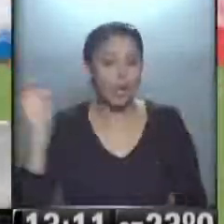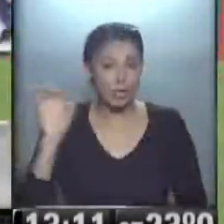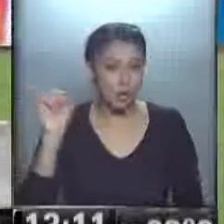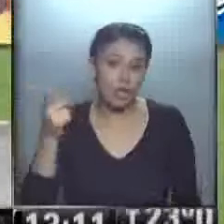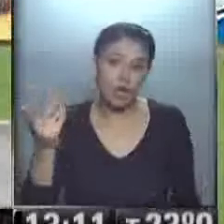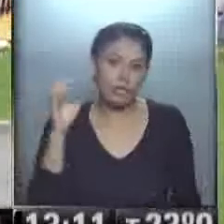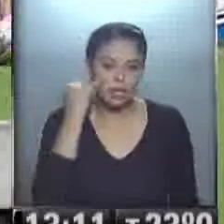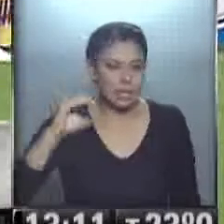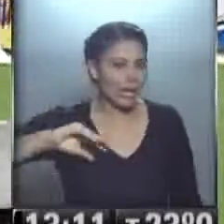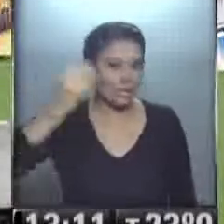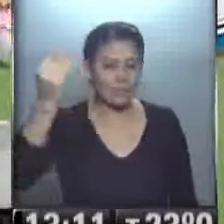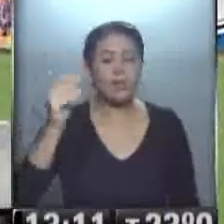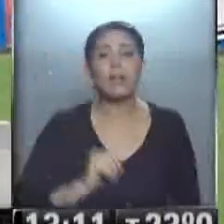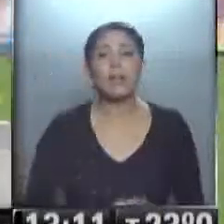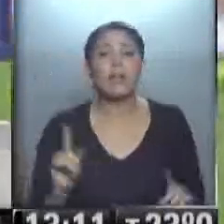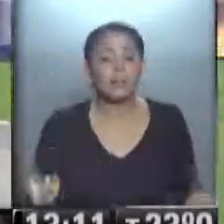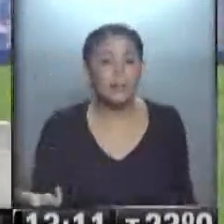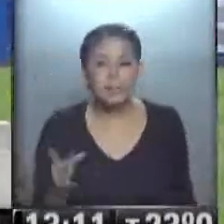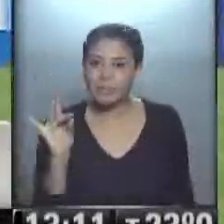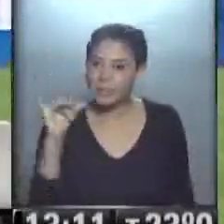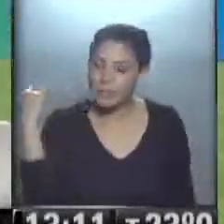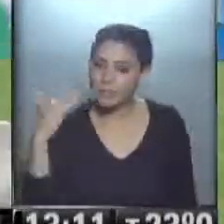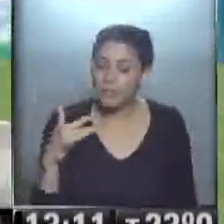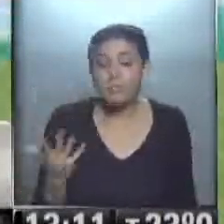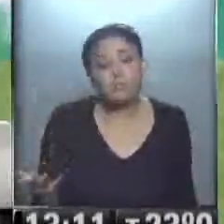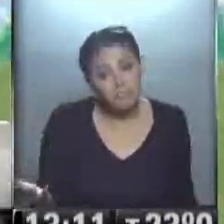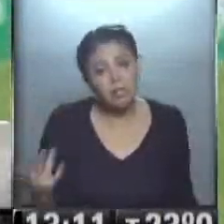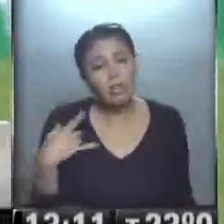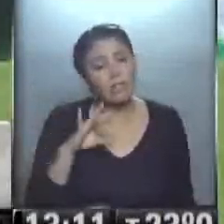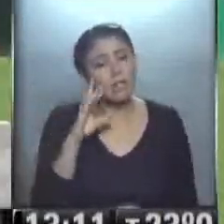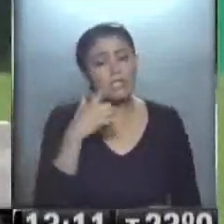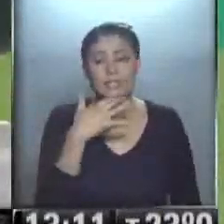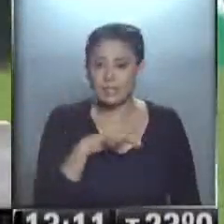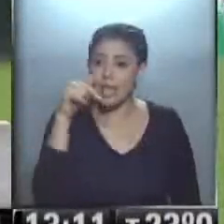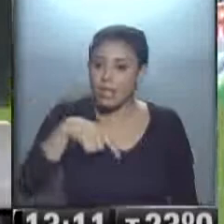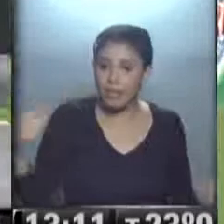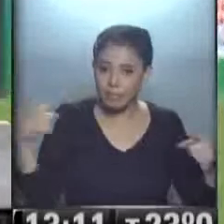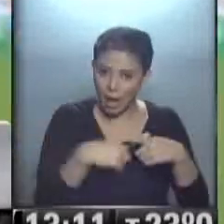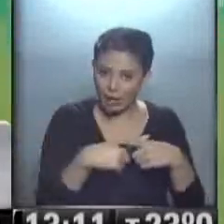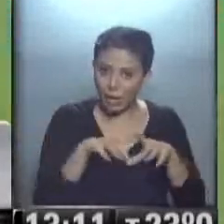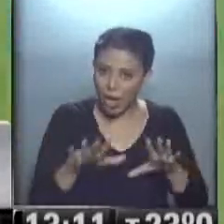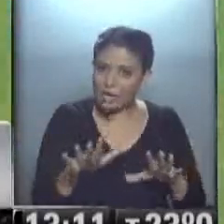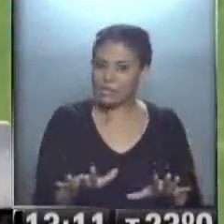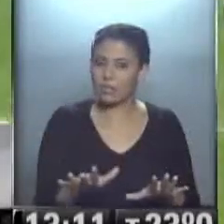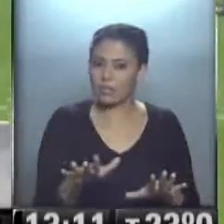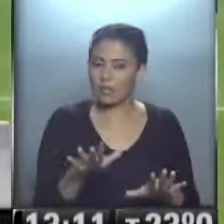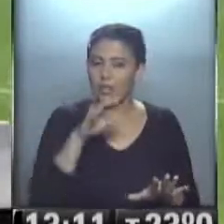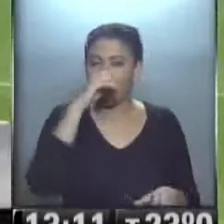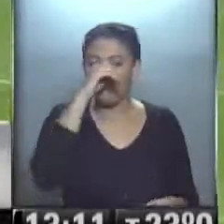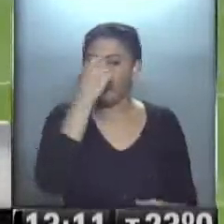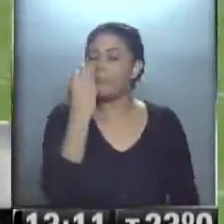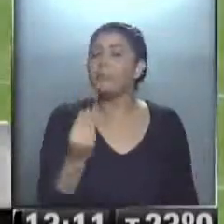ya clasificado, también complicado, pero hay que tener en cuenta que estos partidos son pura y exclusivamente